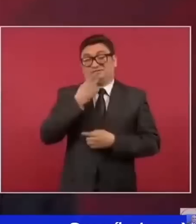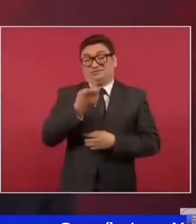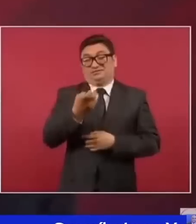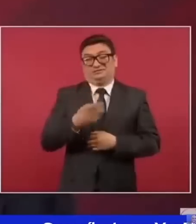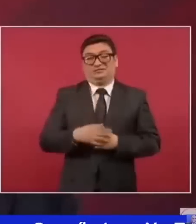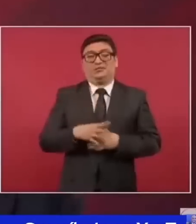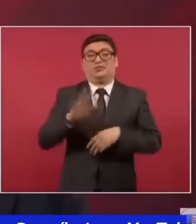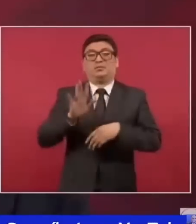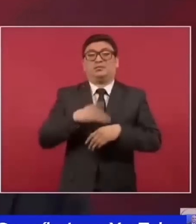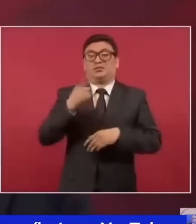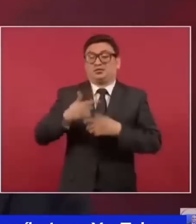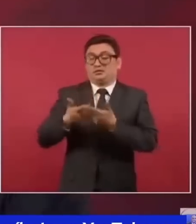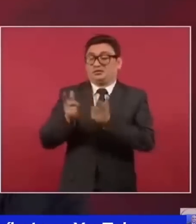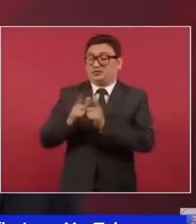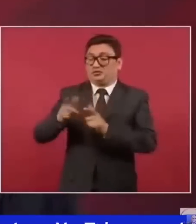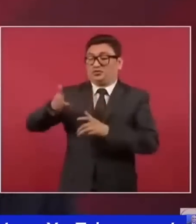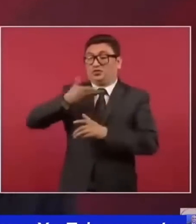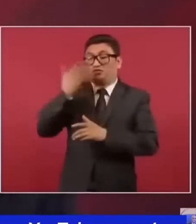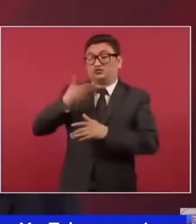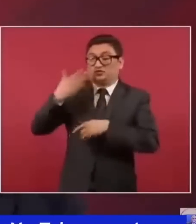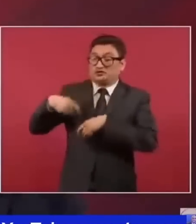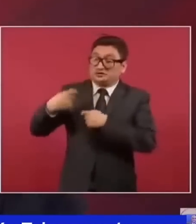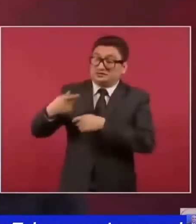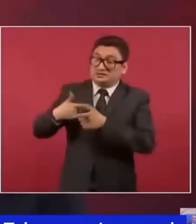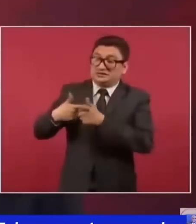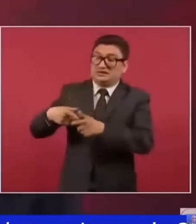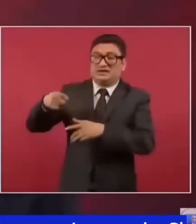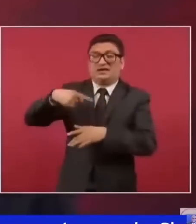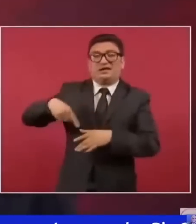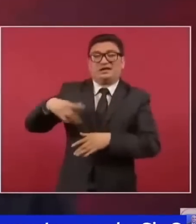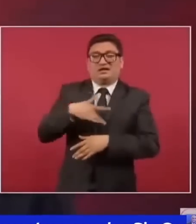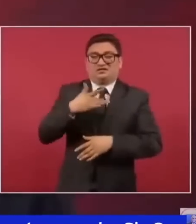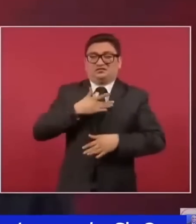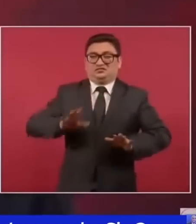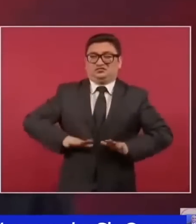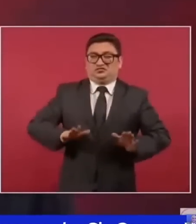Porque en el conservadurismo hay mucha soberbia también.